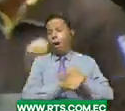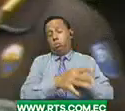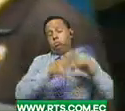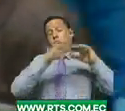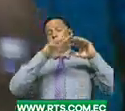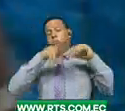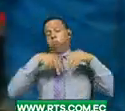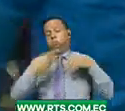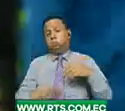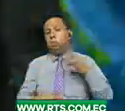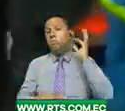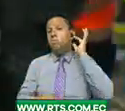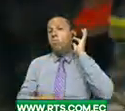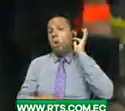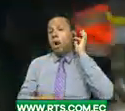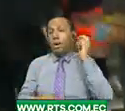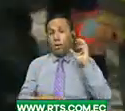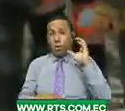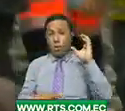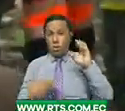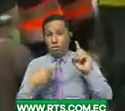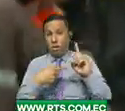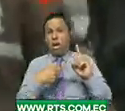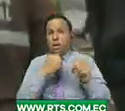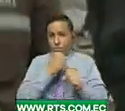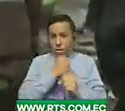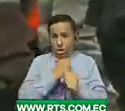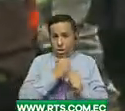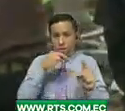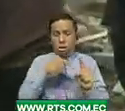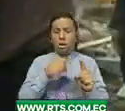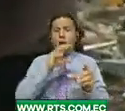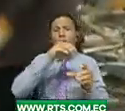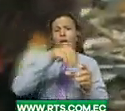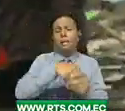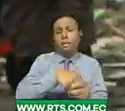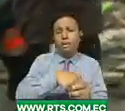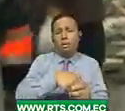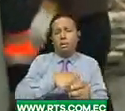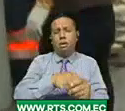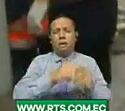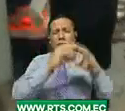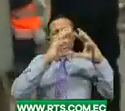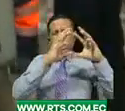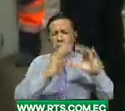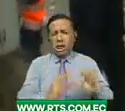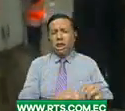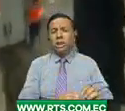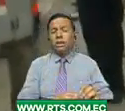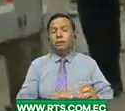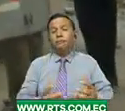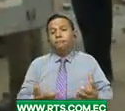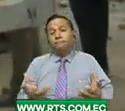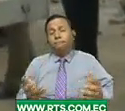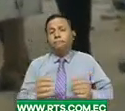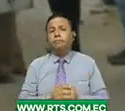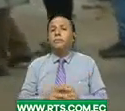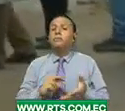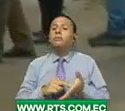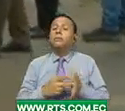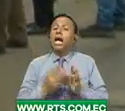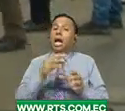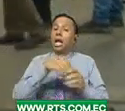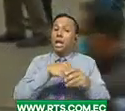mujer de nacionalidad colombiana, quien laboraba en el restaurante, quedó atrapada entre los escombros. Una posible acumulación de gas